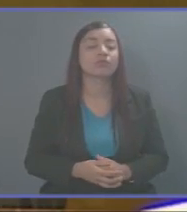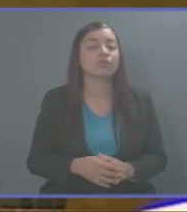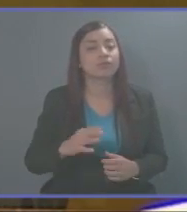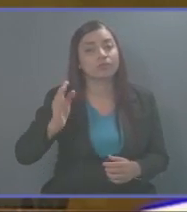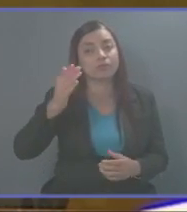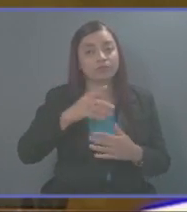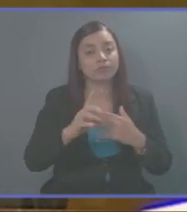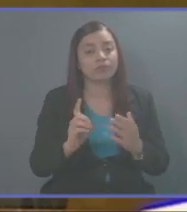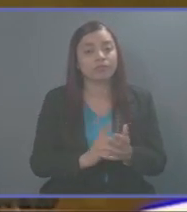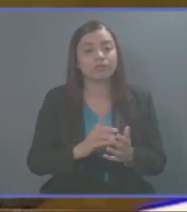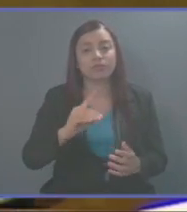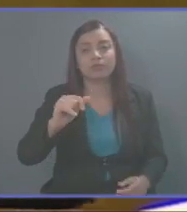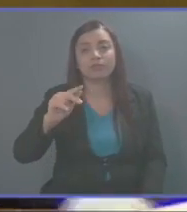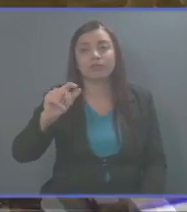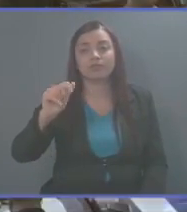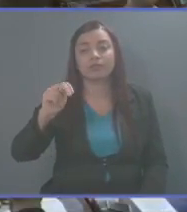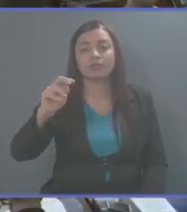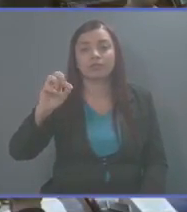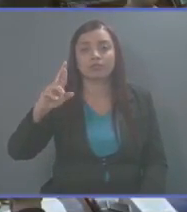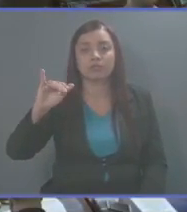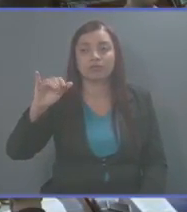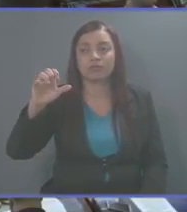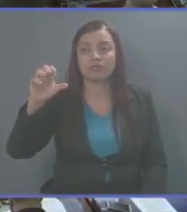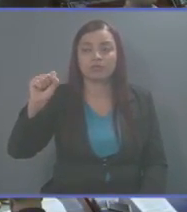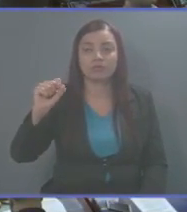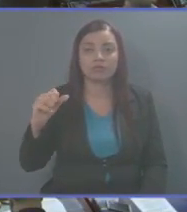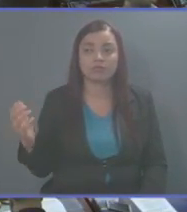Habla el diputado Daniel Reyes.